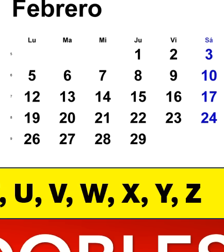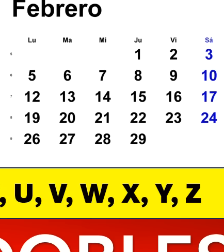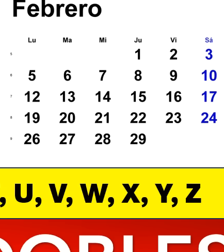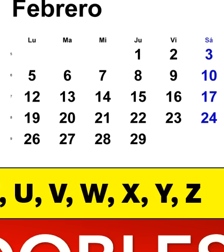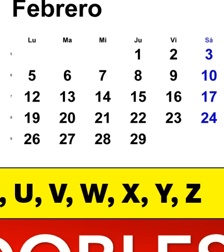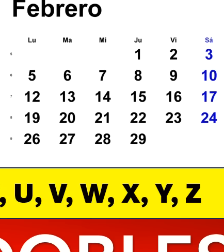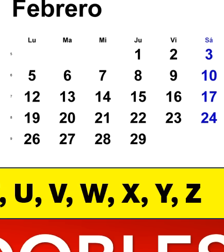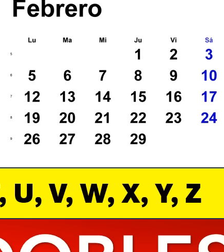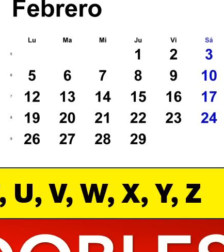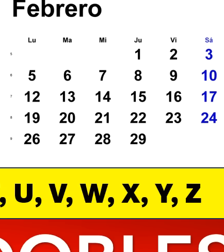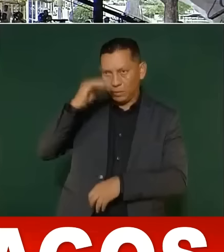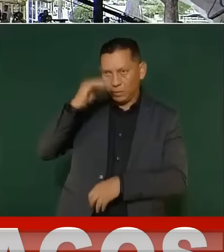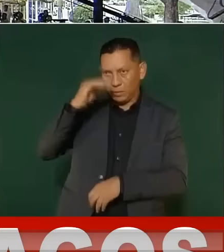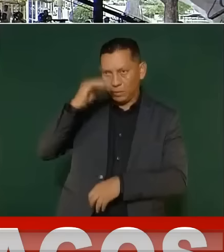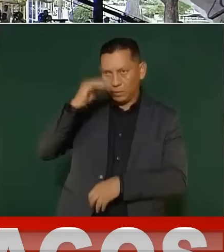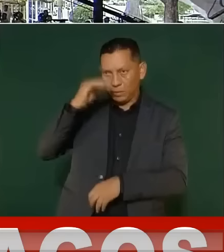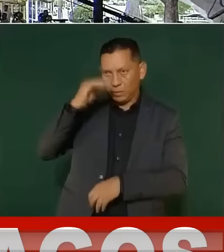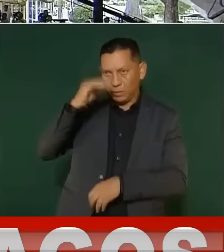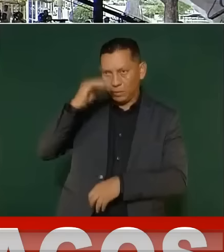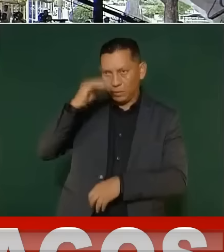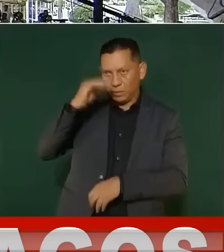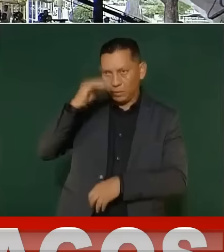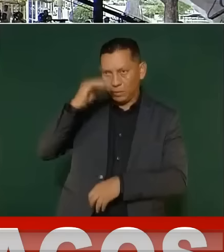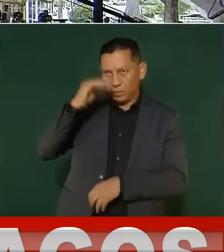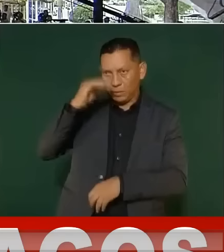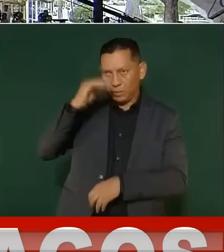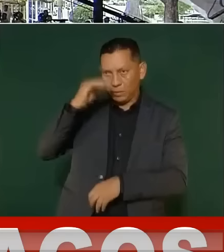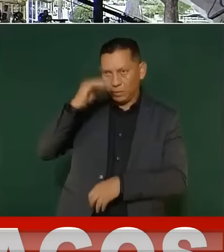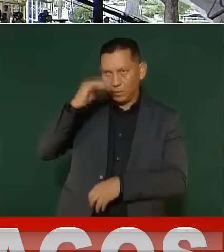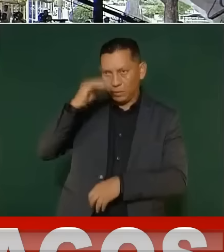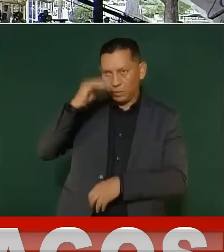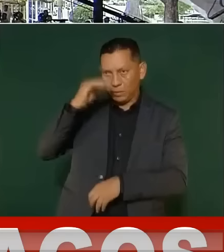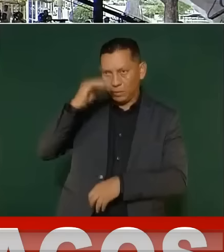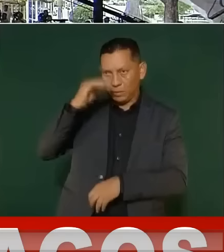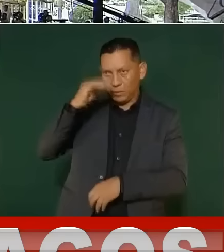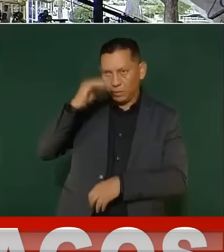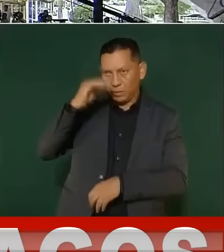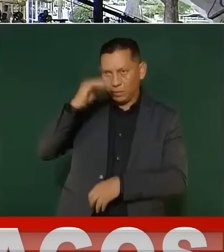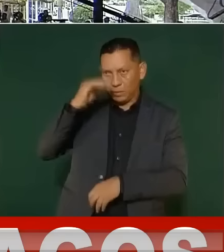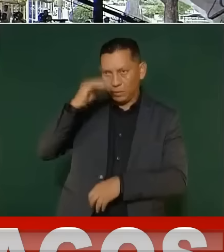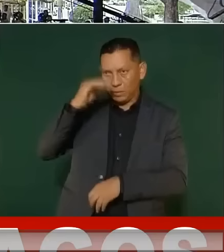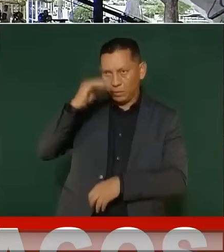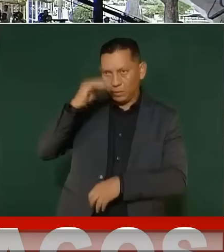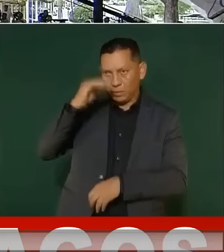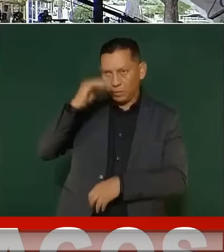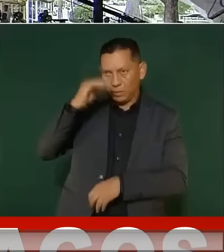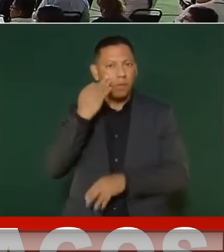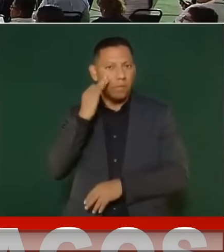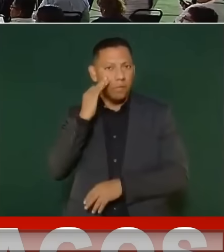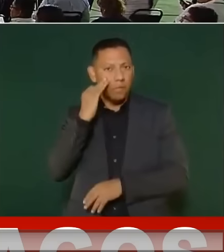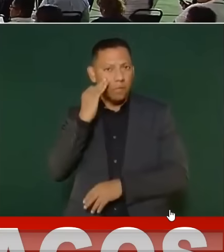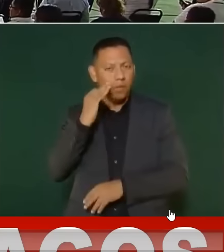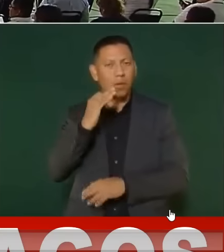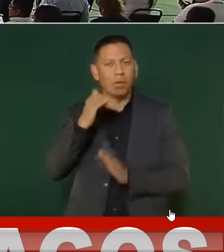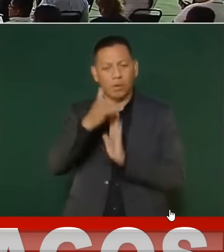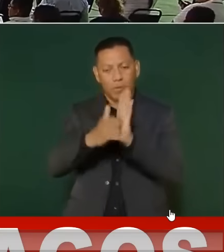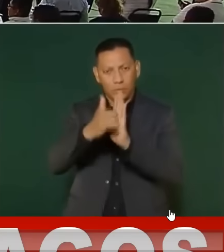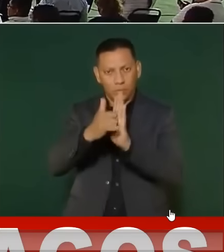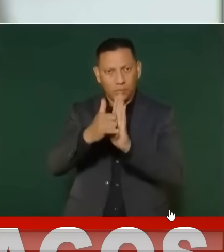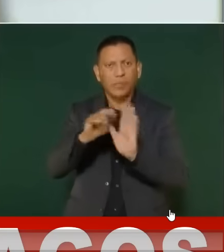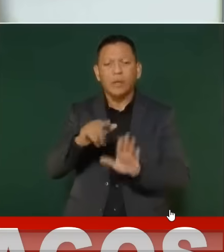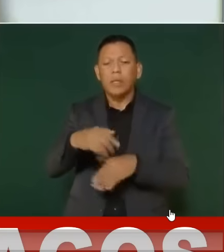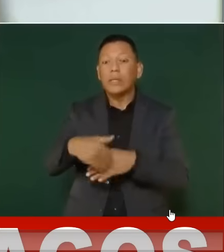ya lo confirmó la licencia Dari Montiel Y pues si no quiero que aclaren aquí sus dudas presente se viene